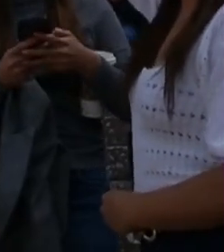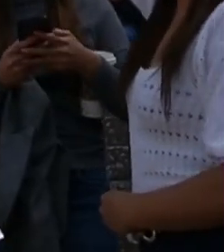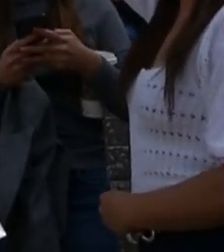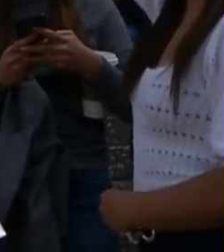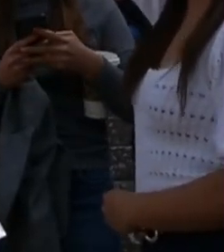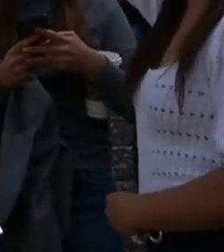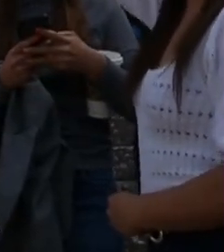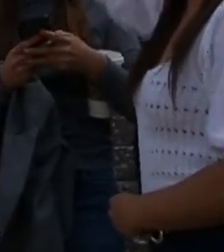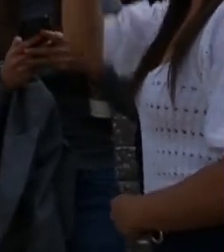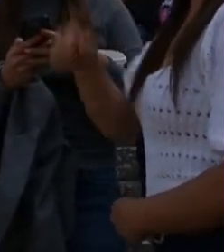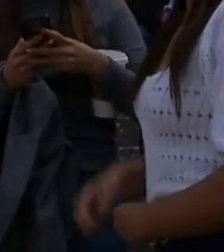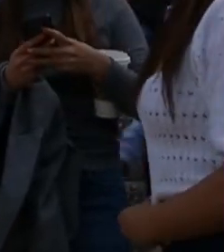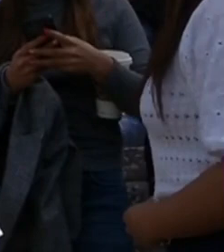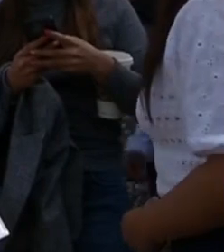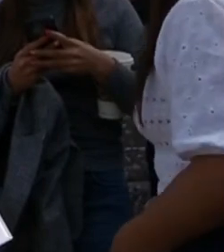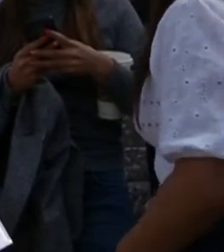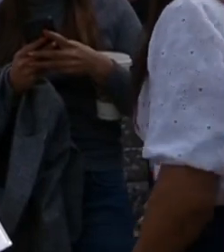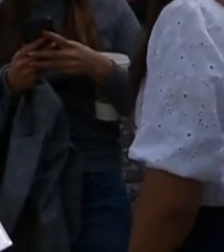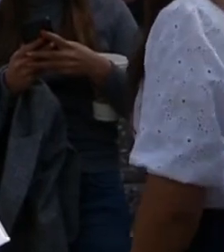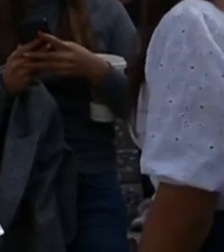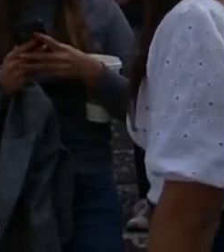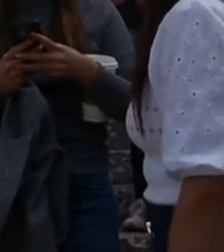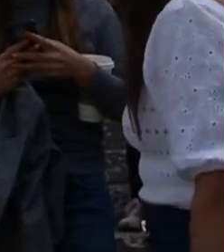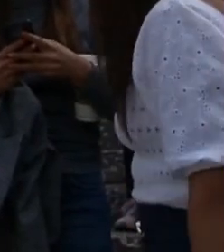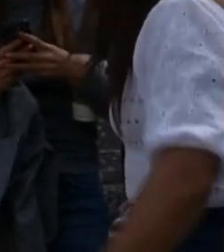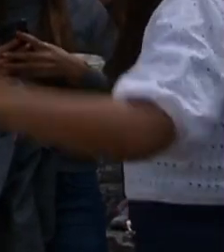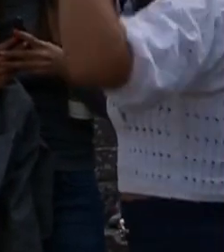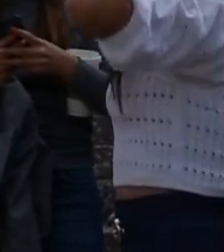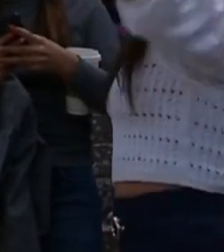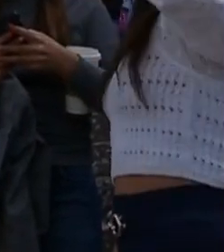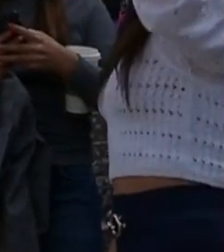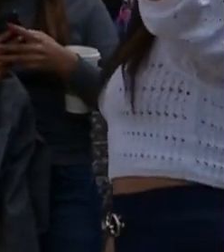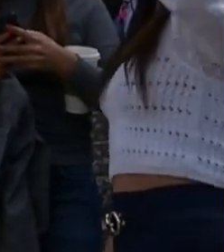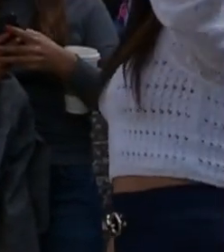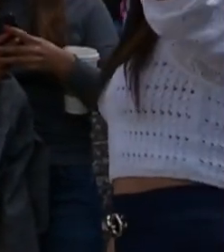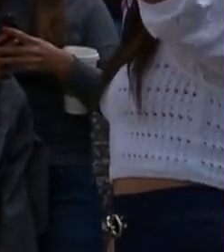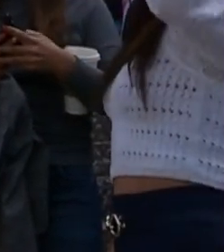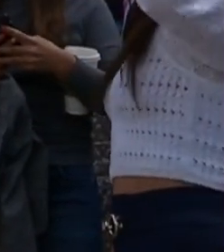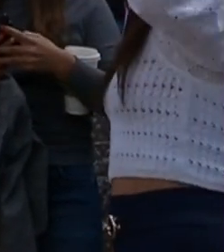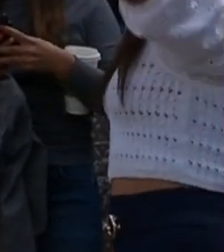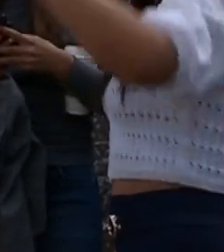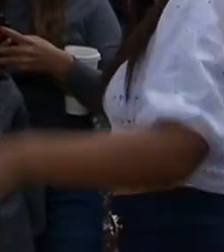de seguro de separación, el seguro de...